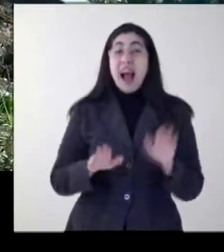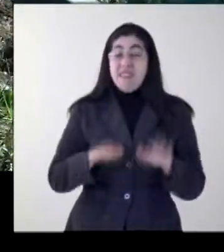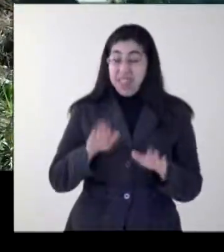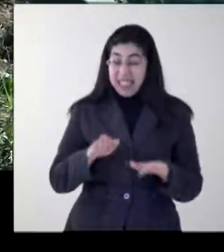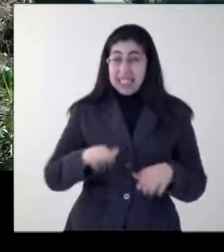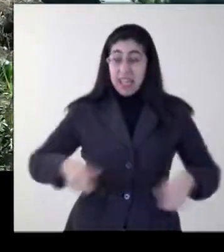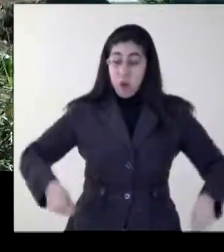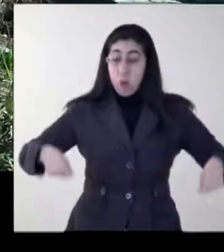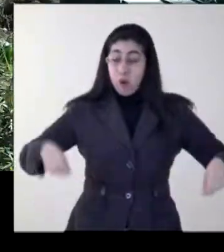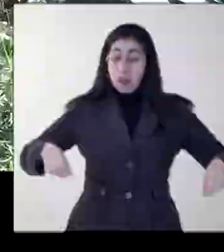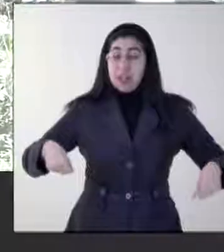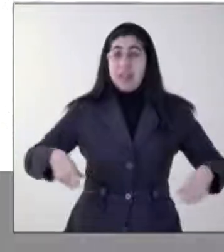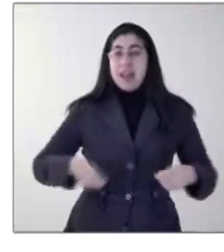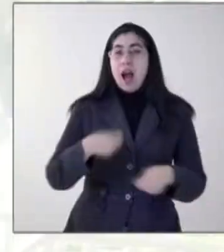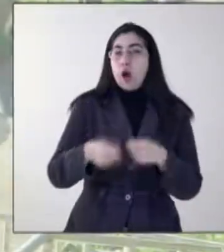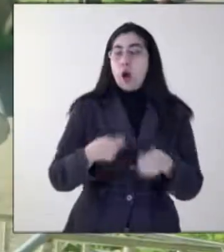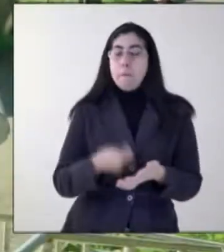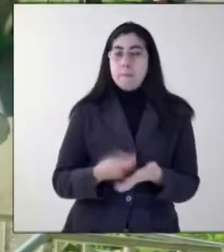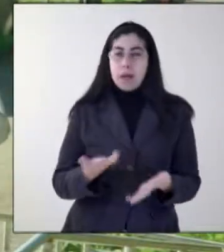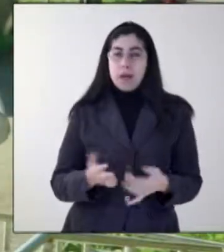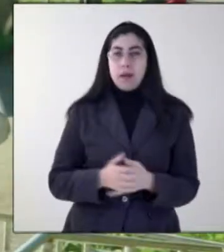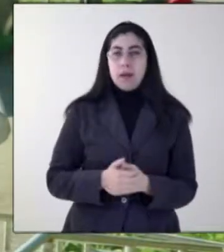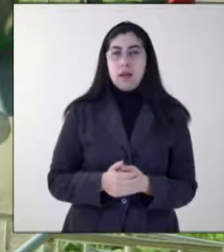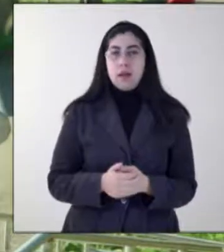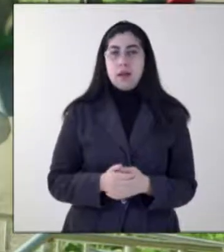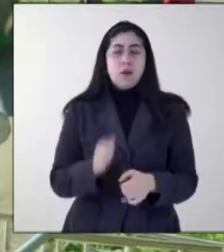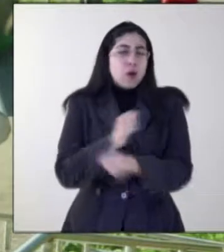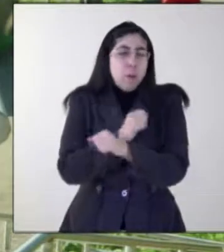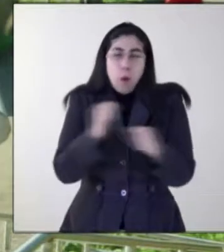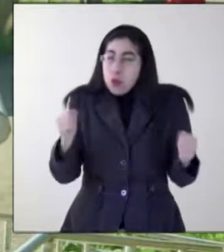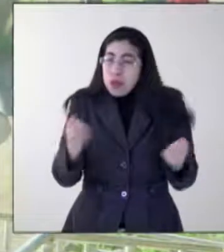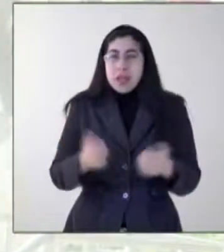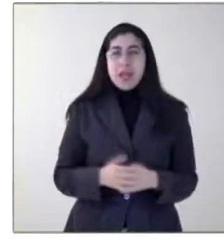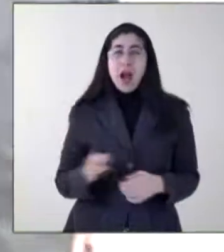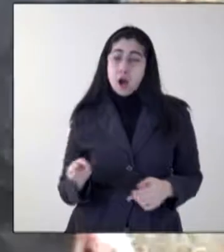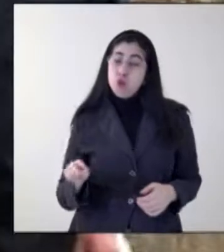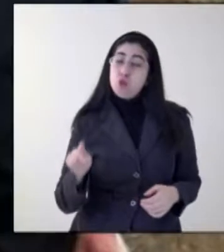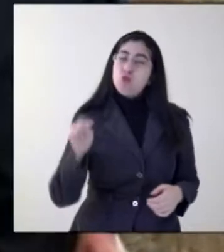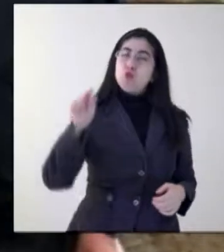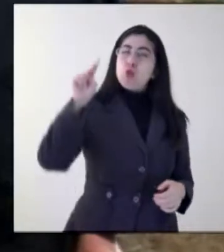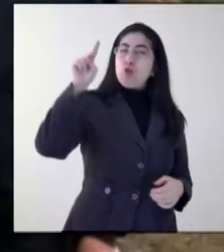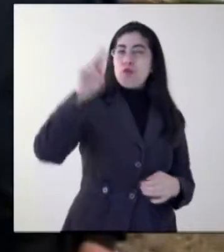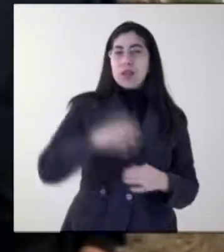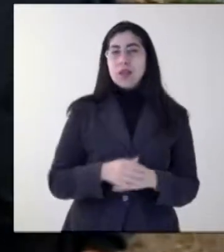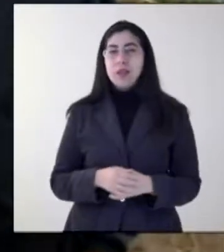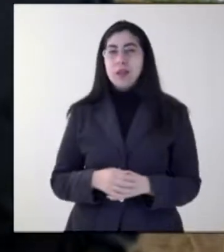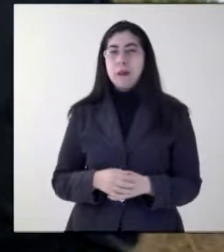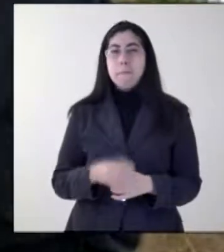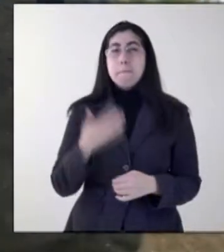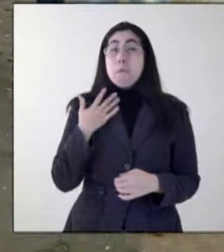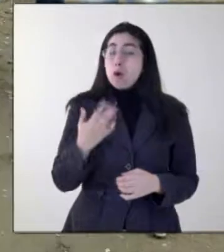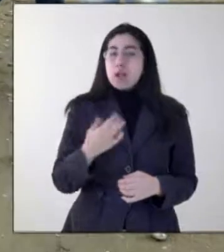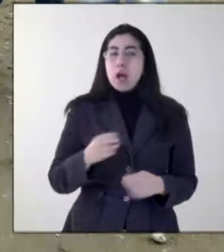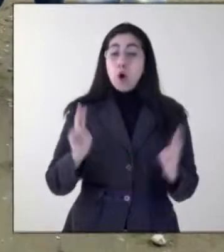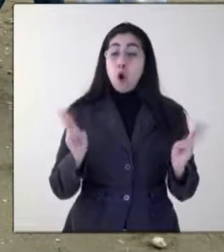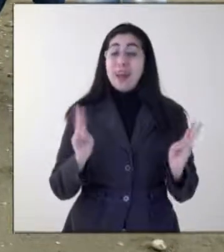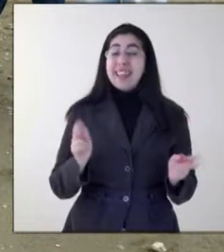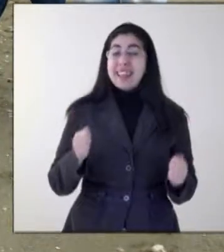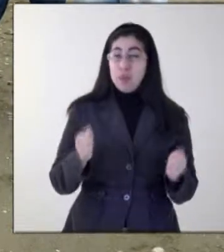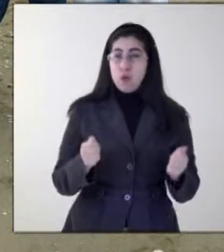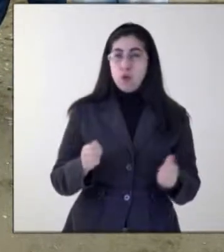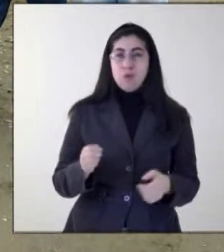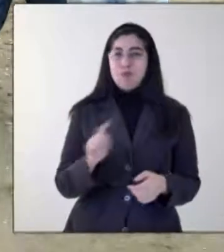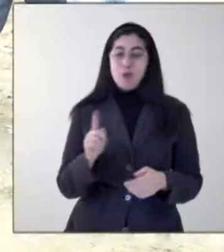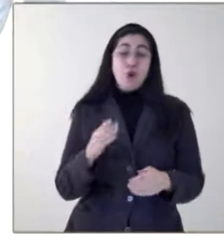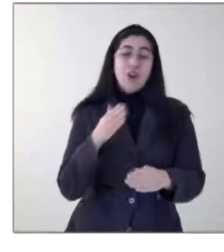que veníamos de compra, no podíamos casi subir, porque tampoco los colectivos llegaban